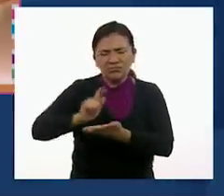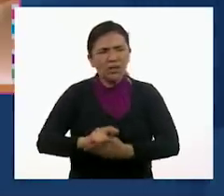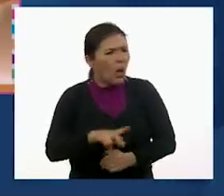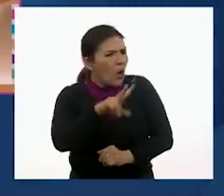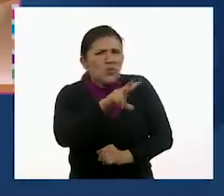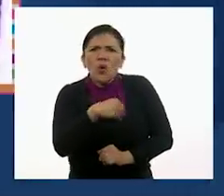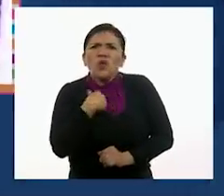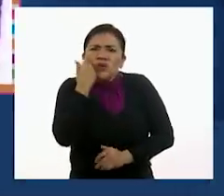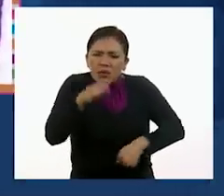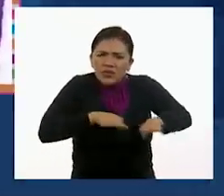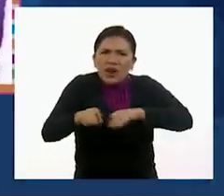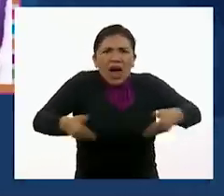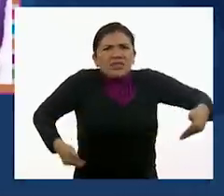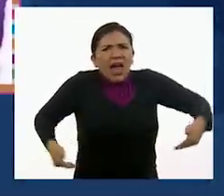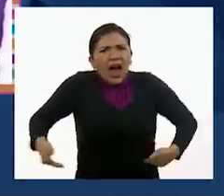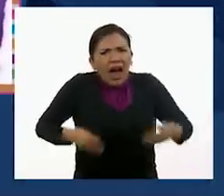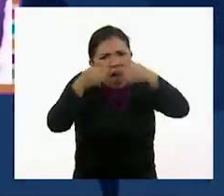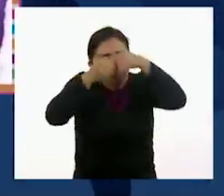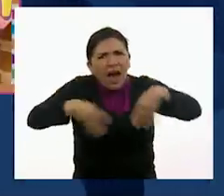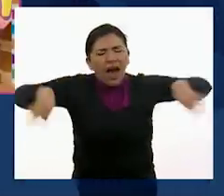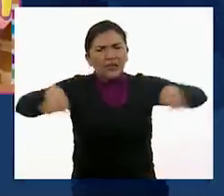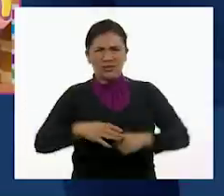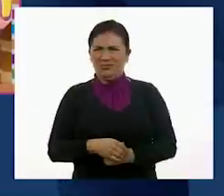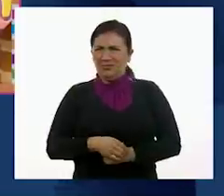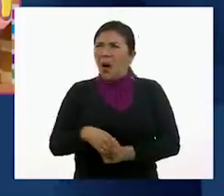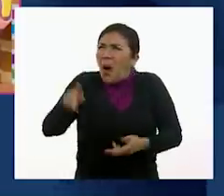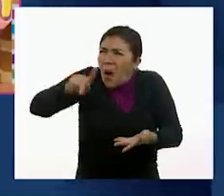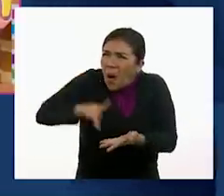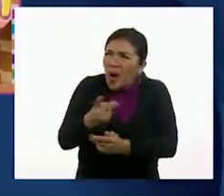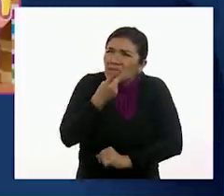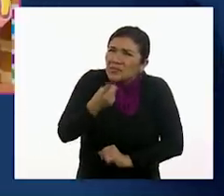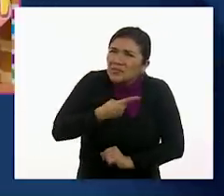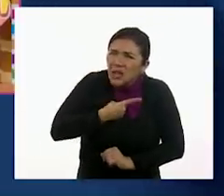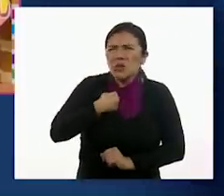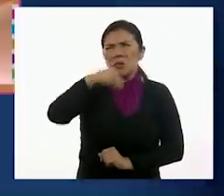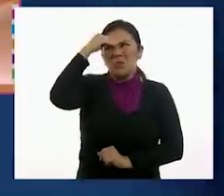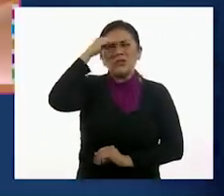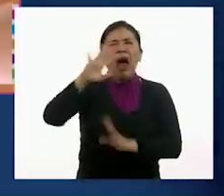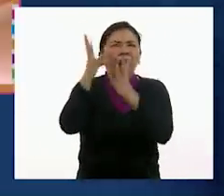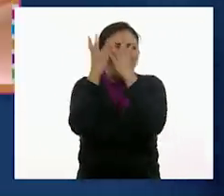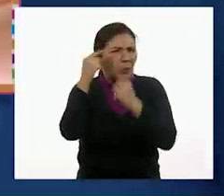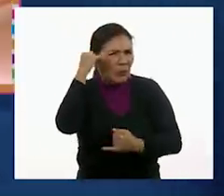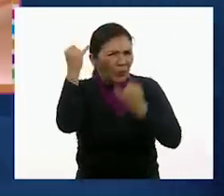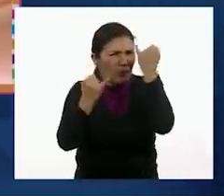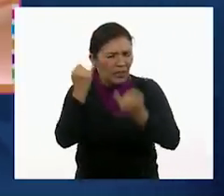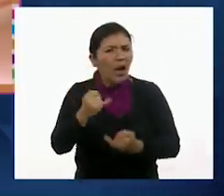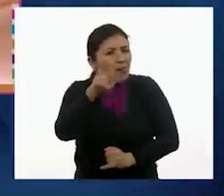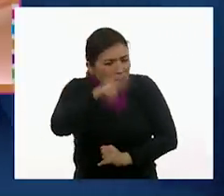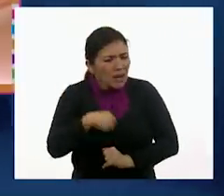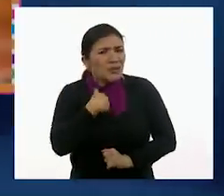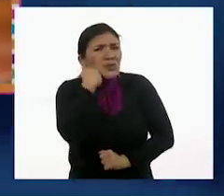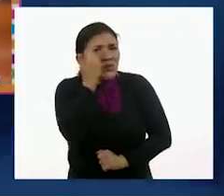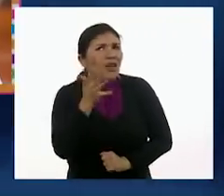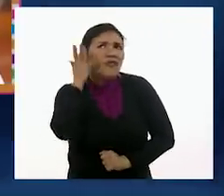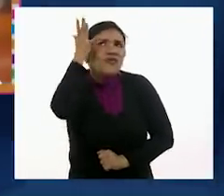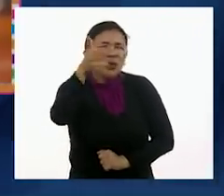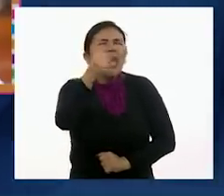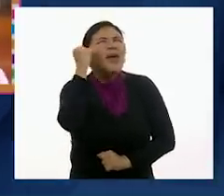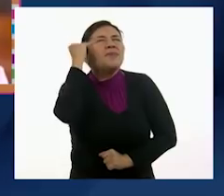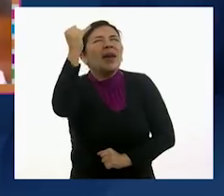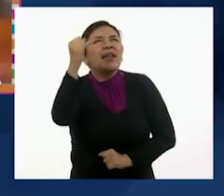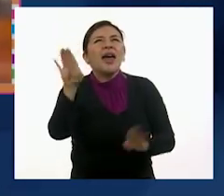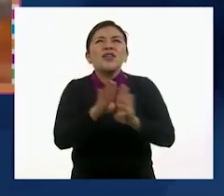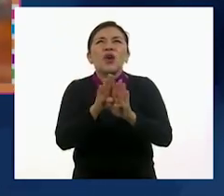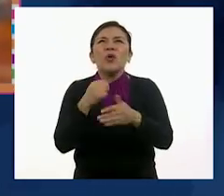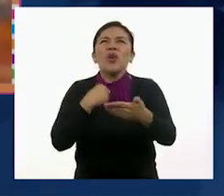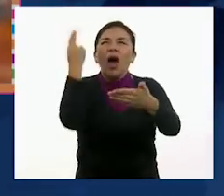en el teatro. Hijita, ¿sigues con eso? Yo pensé que ya se te había pasado esa cantaleta. De verdad me gusta. ¿Te imaginas dibujar